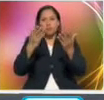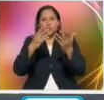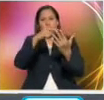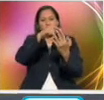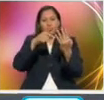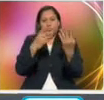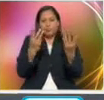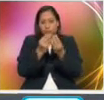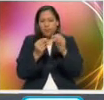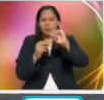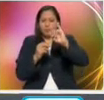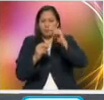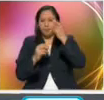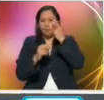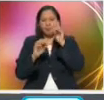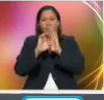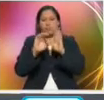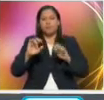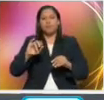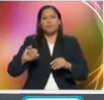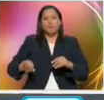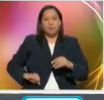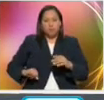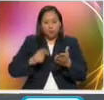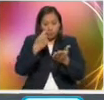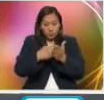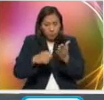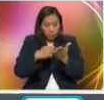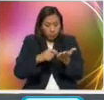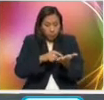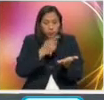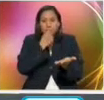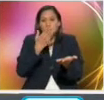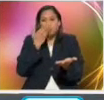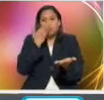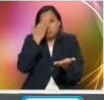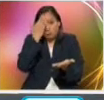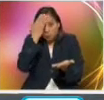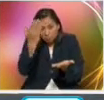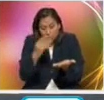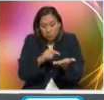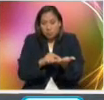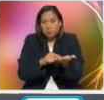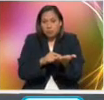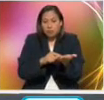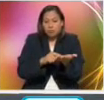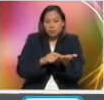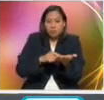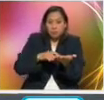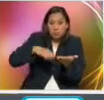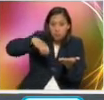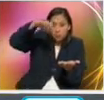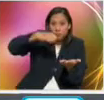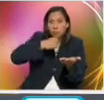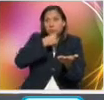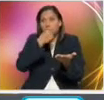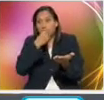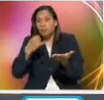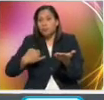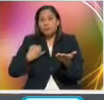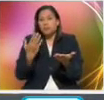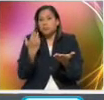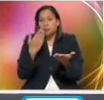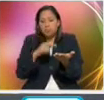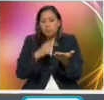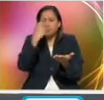que sí, Juan. Mira, lo interesante es que el texto te habla que vienen del Oriente, ¿no? No te dicen ni edades, no te dicen